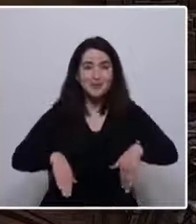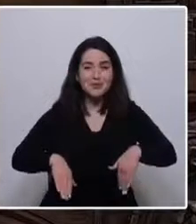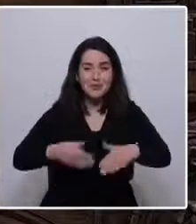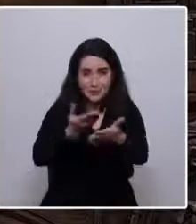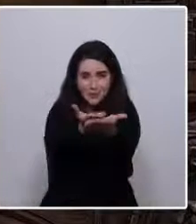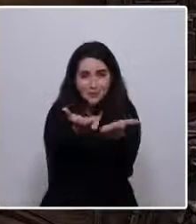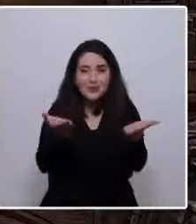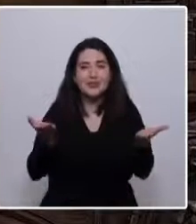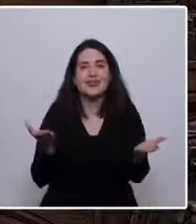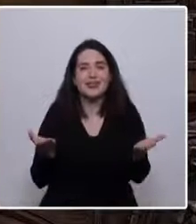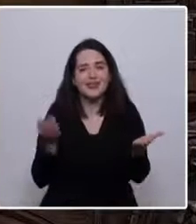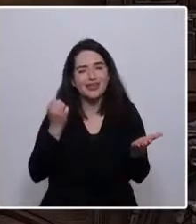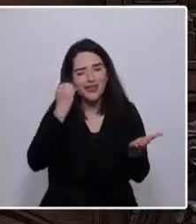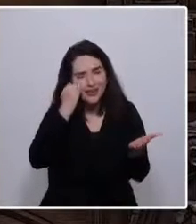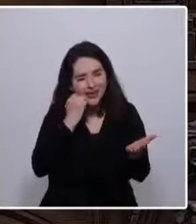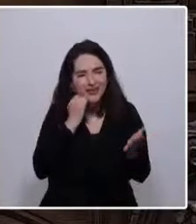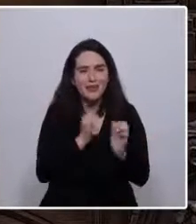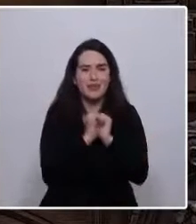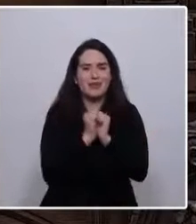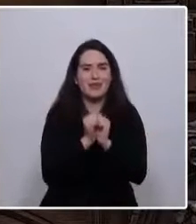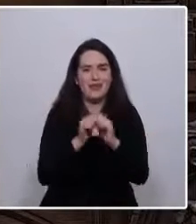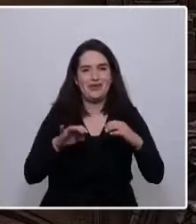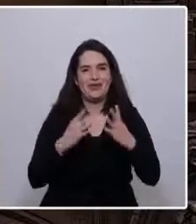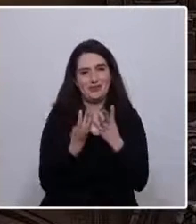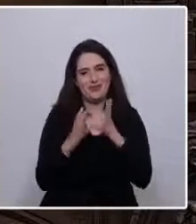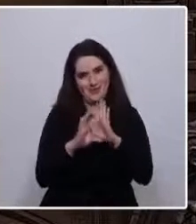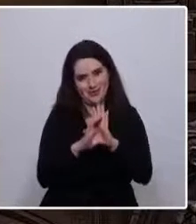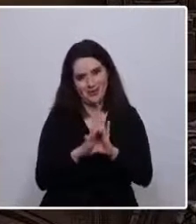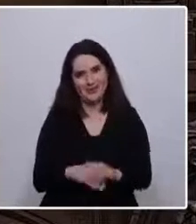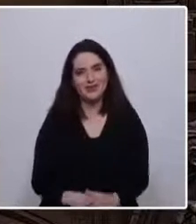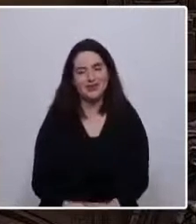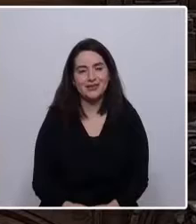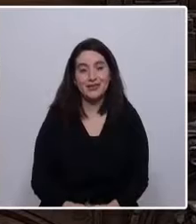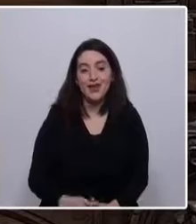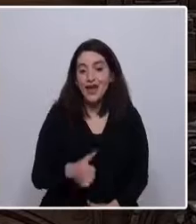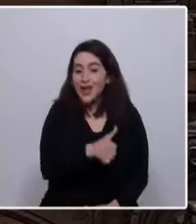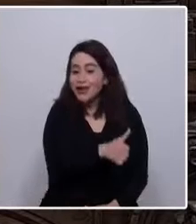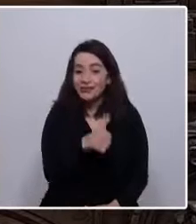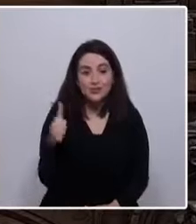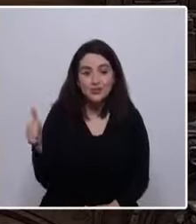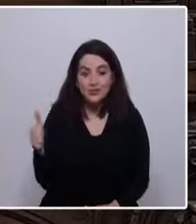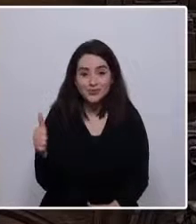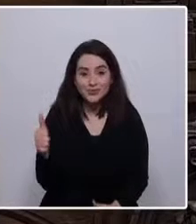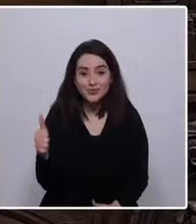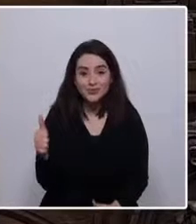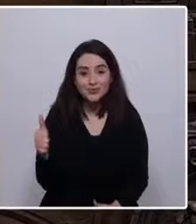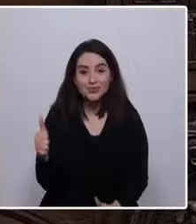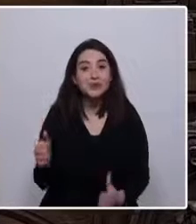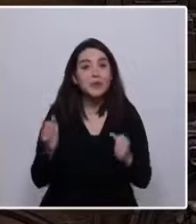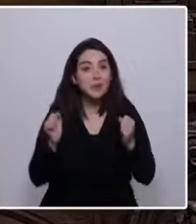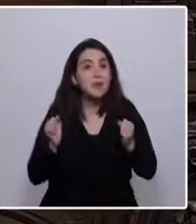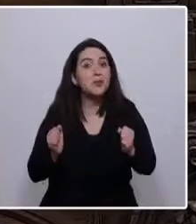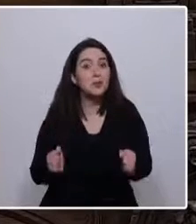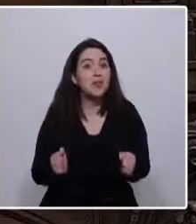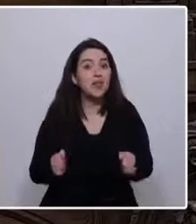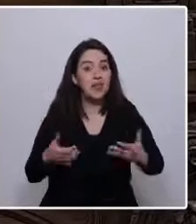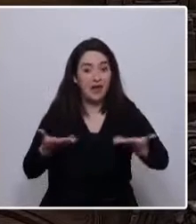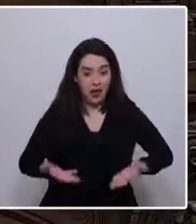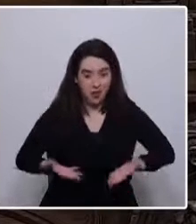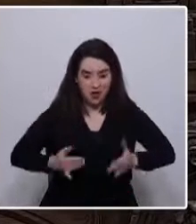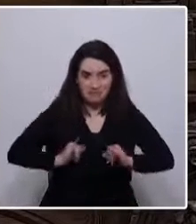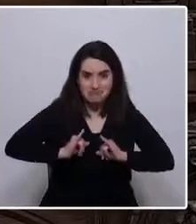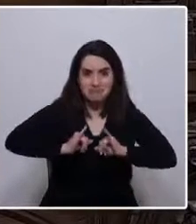queridos camaradas constituyentes y a todos quienes pueda llegar este mensaje